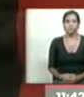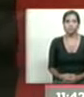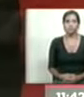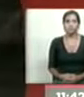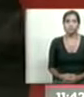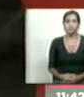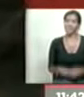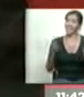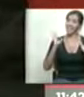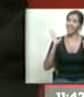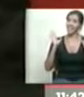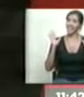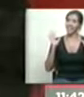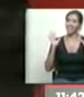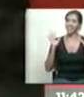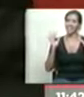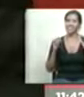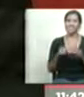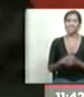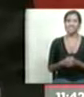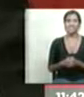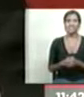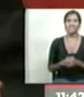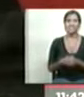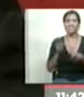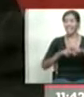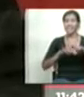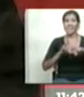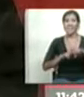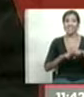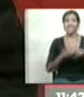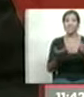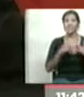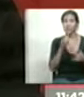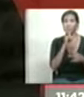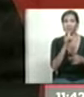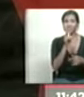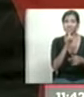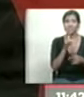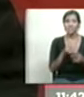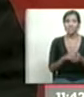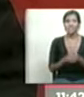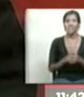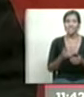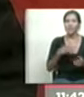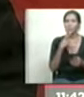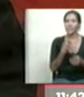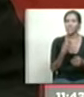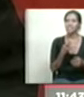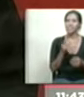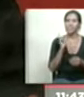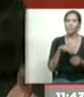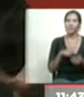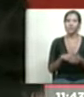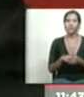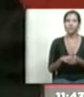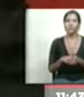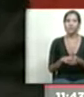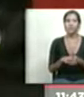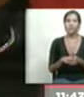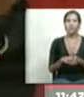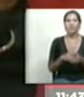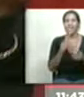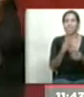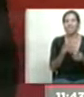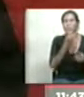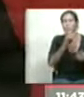¡Vera! Ya va, que me pidiste que... Estás bueno, recibiendo yo, una información. Sí, y la puedo decir incluso. ¿Qué pasó? Mira, porque aquí dice,